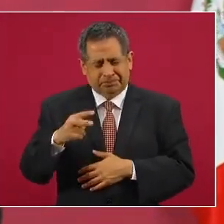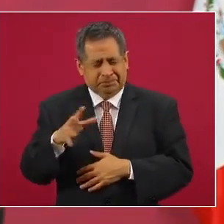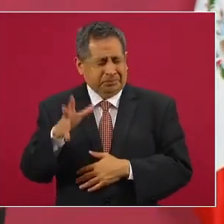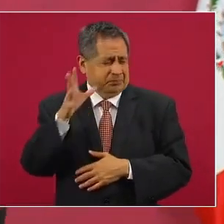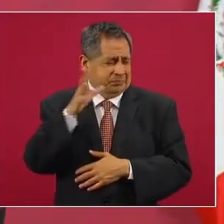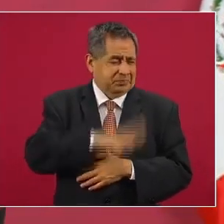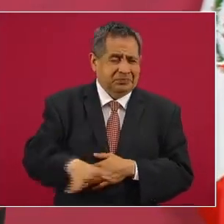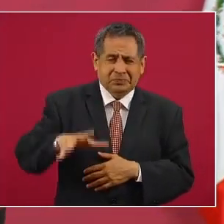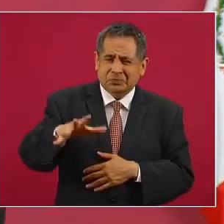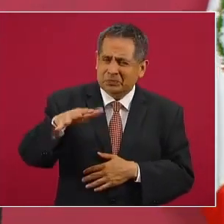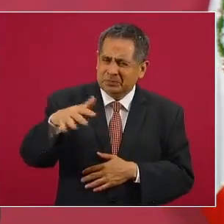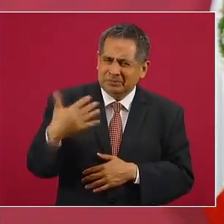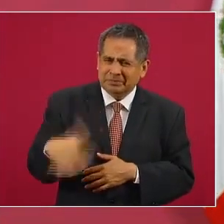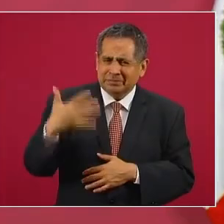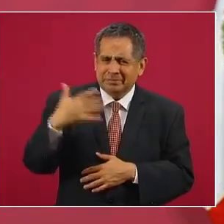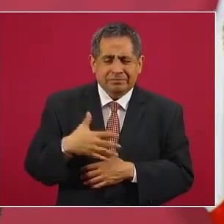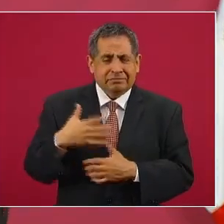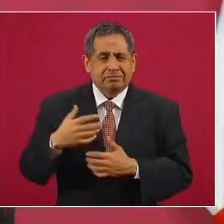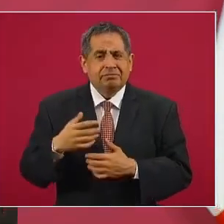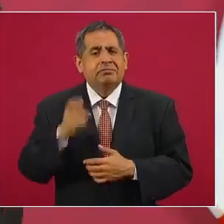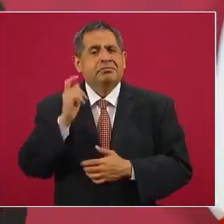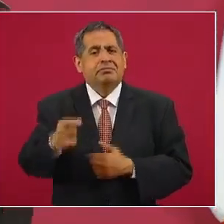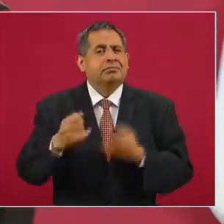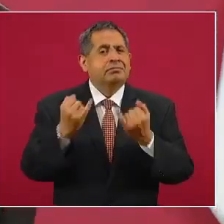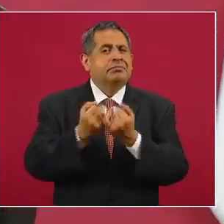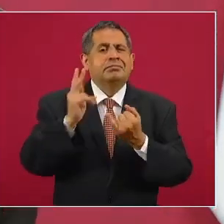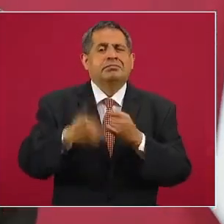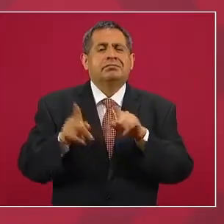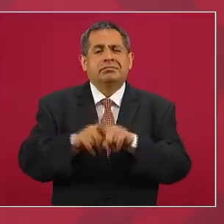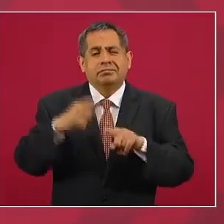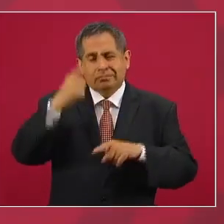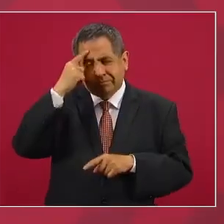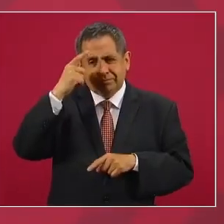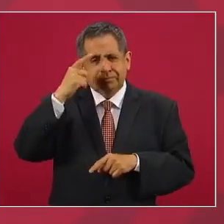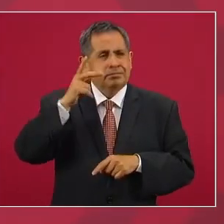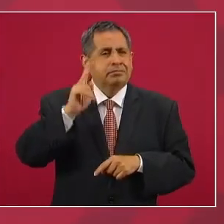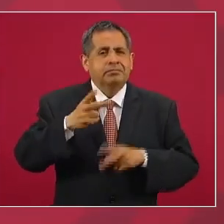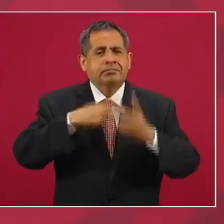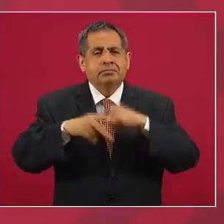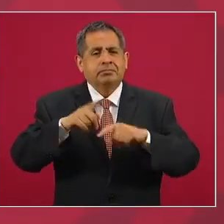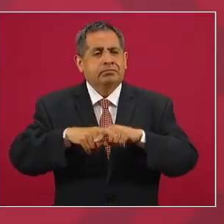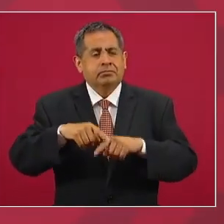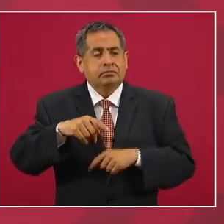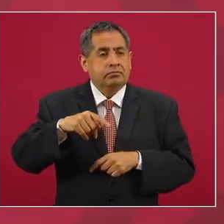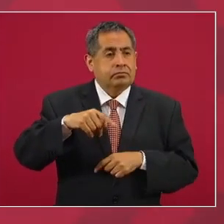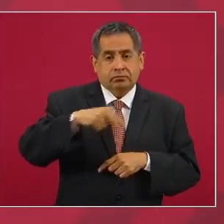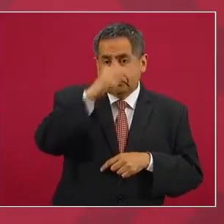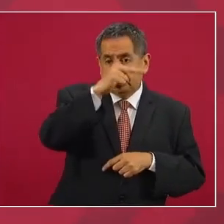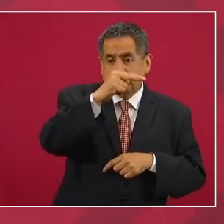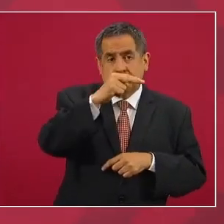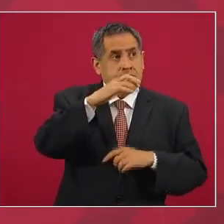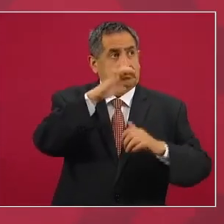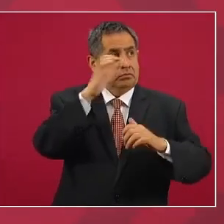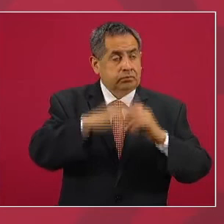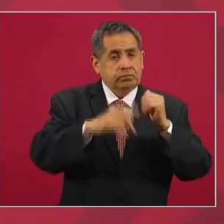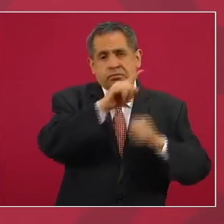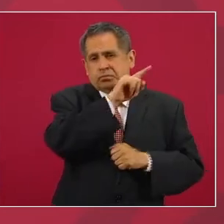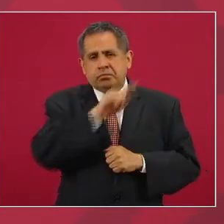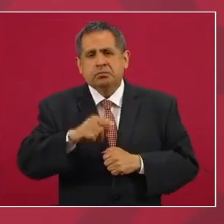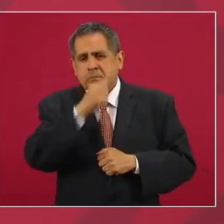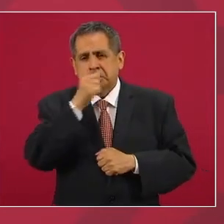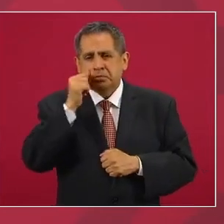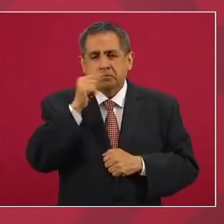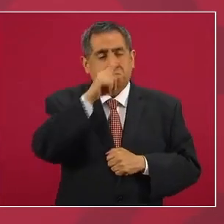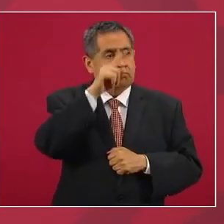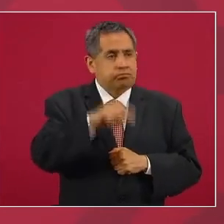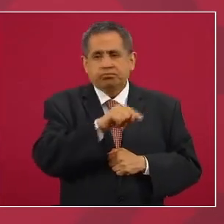triunfal, como cuando regresó del norte Benito Juárez, luego de haber